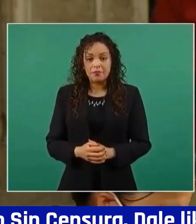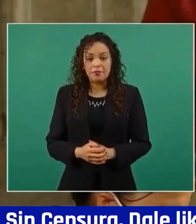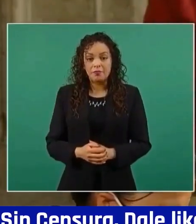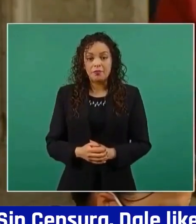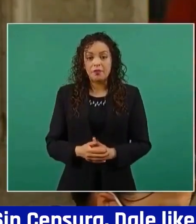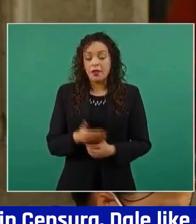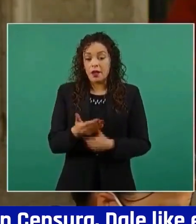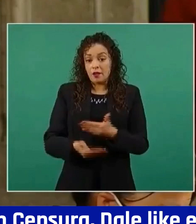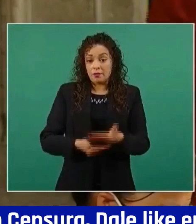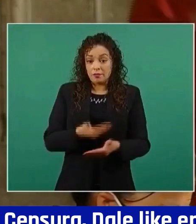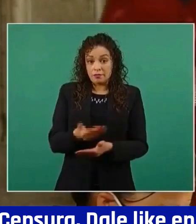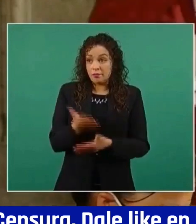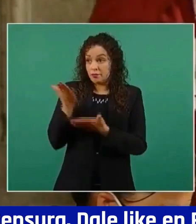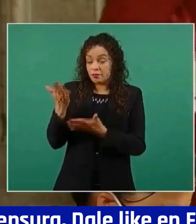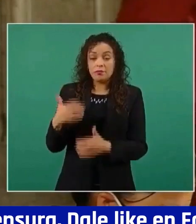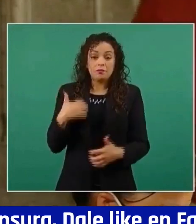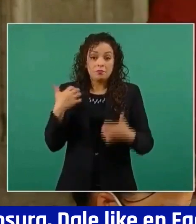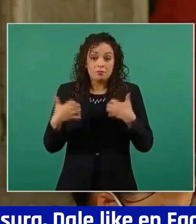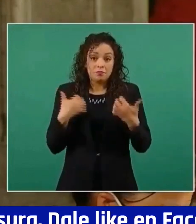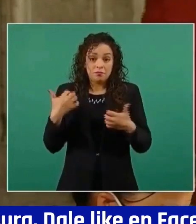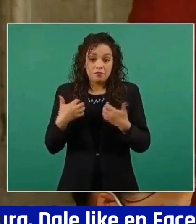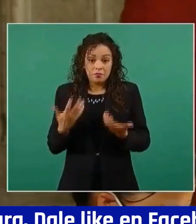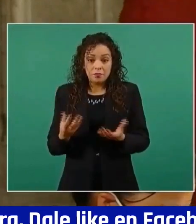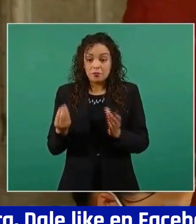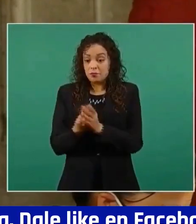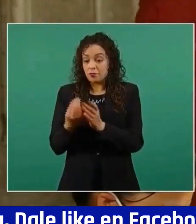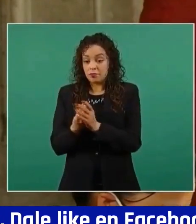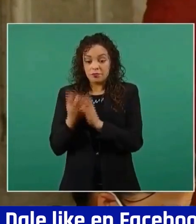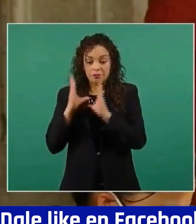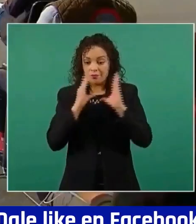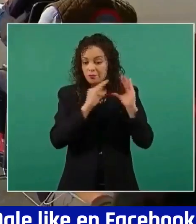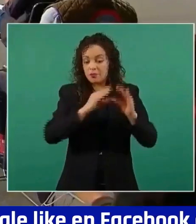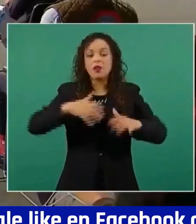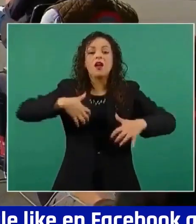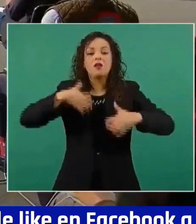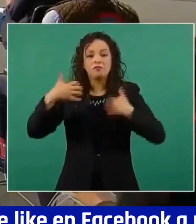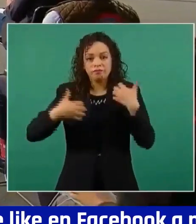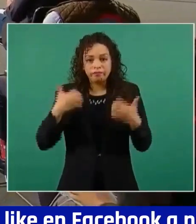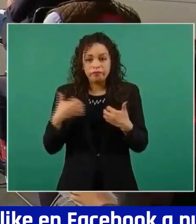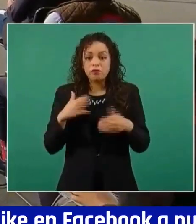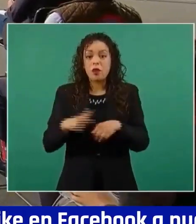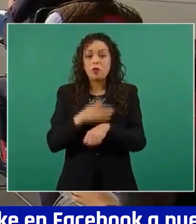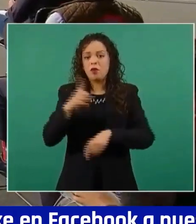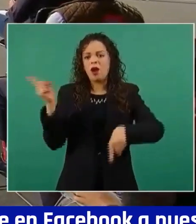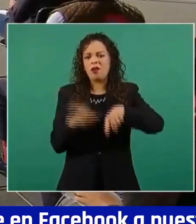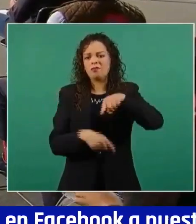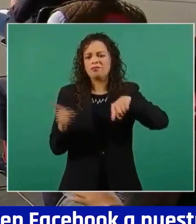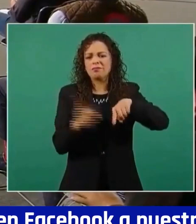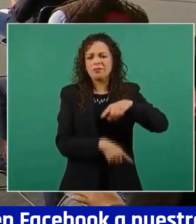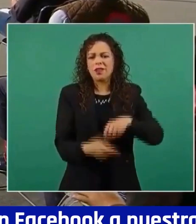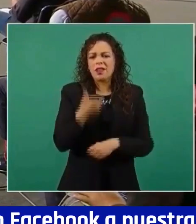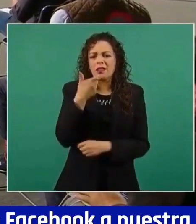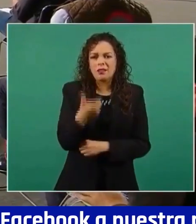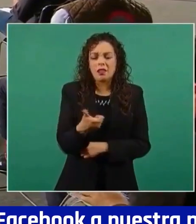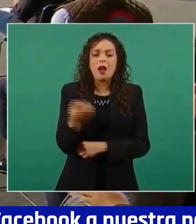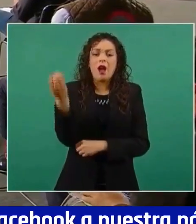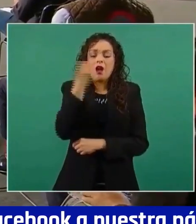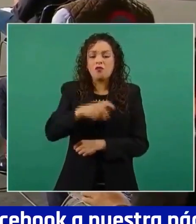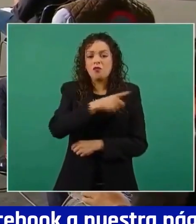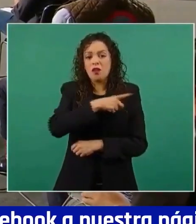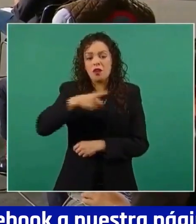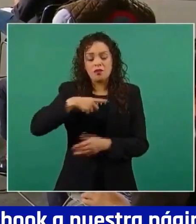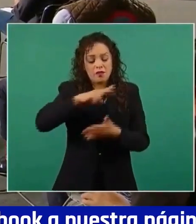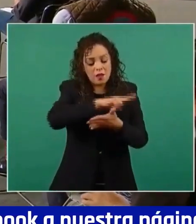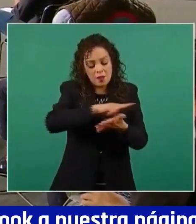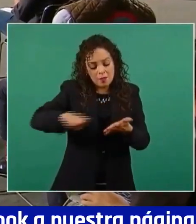funcionarios estaban molestos, los capacitadores estaban molestos porque pues le estaban quitando dinero, los obligaron a firmar tal